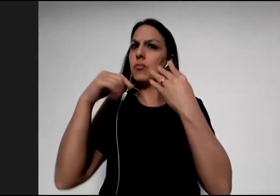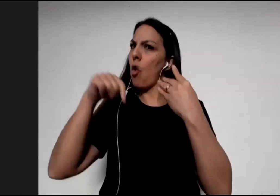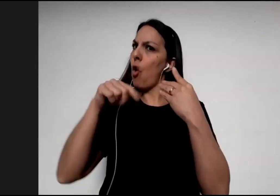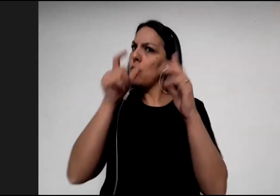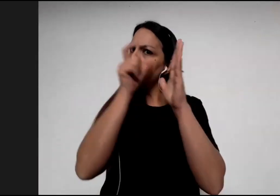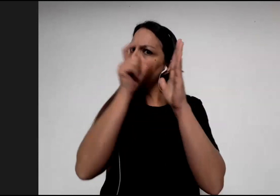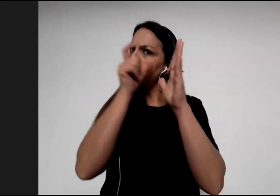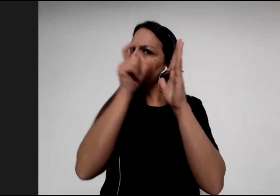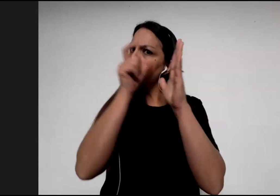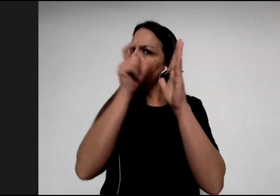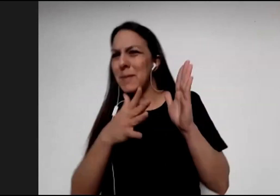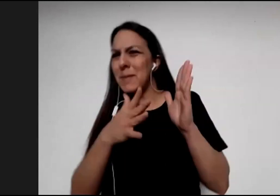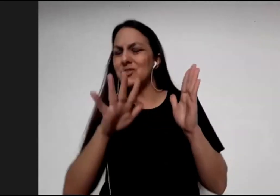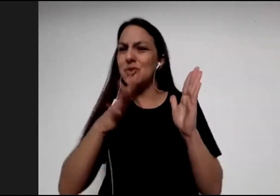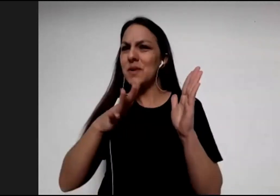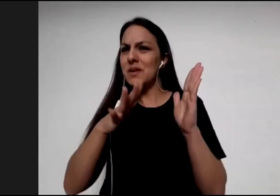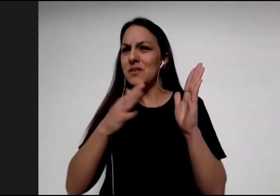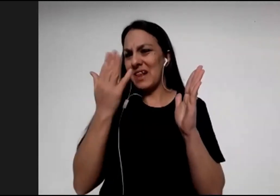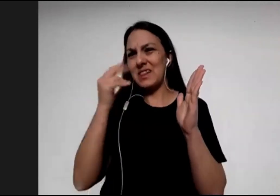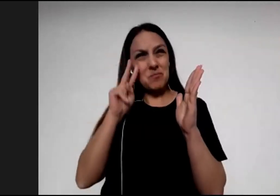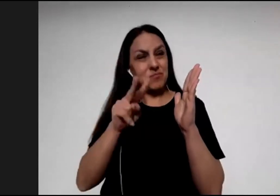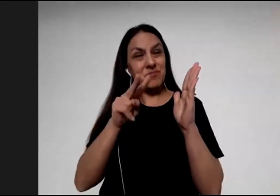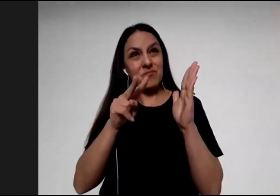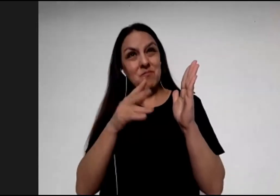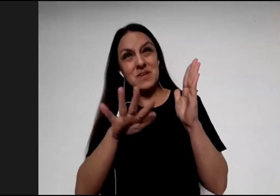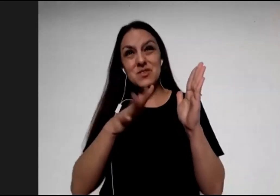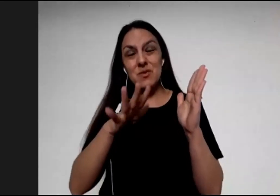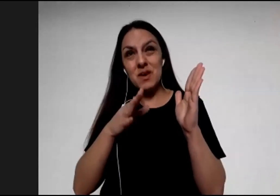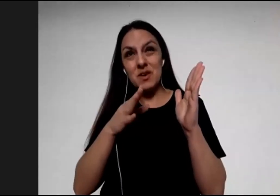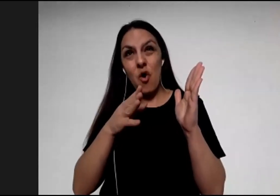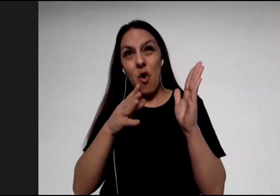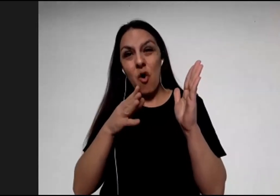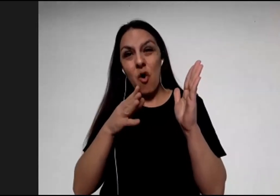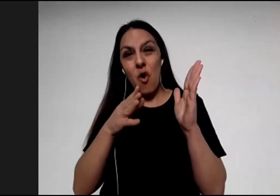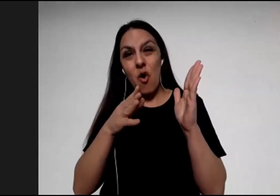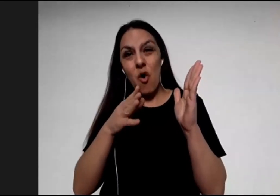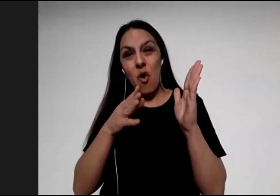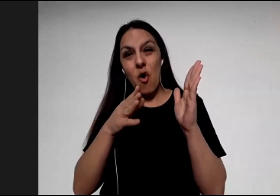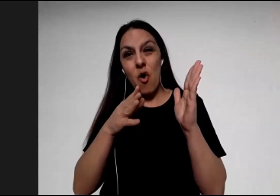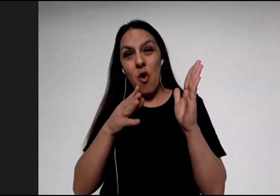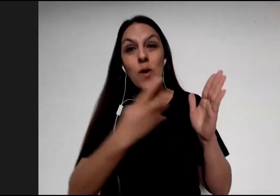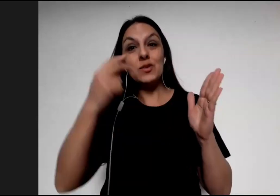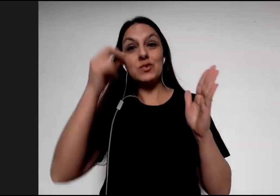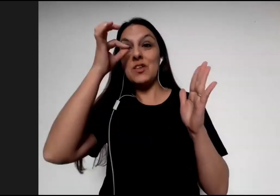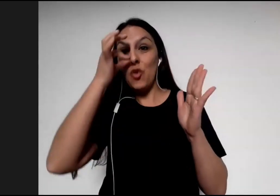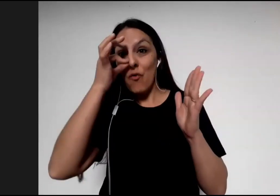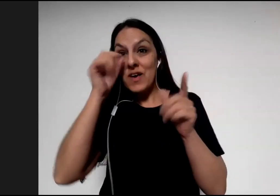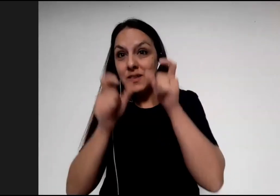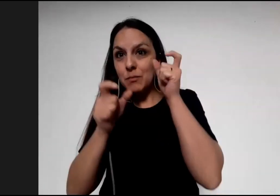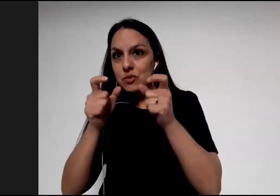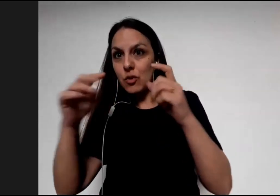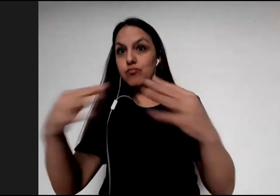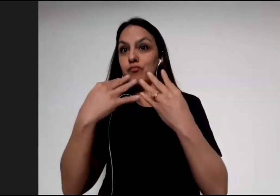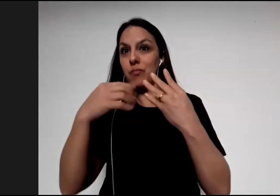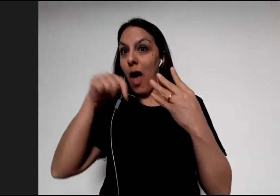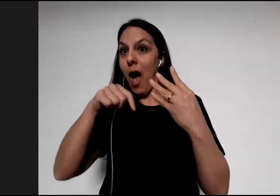no sé ahora, pero teníamos inscrito en principio a más de 420 personas, no sé cuántos se habrán sumado en este